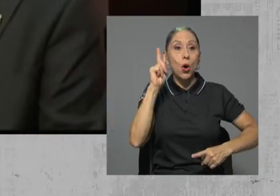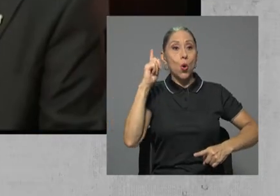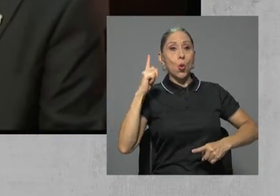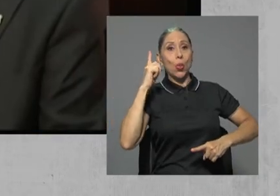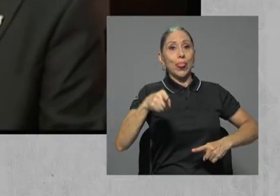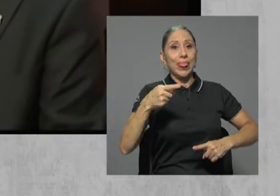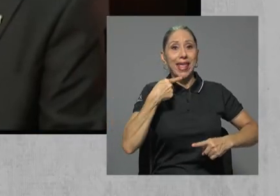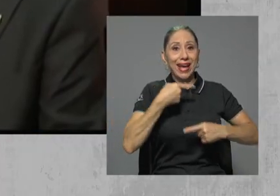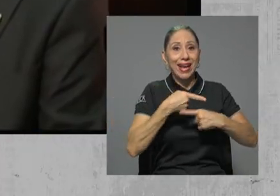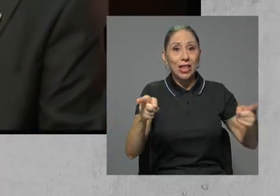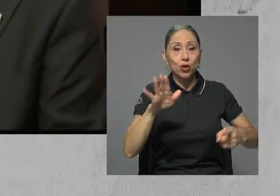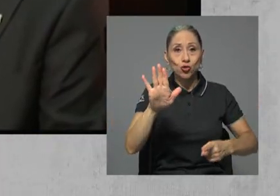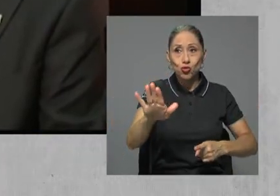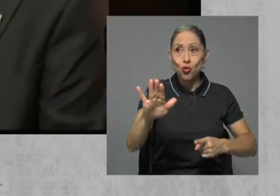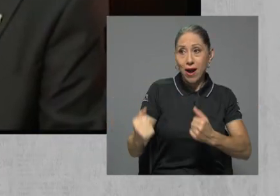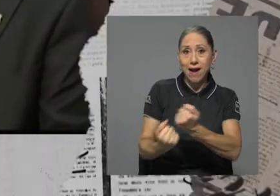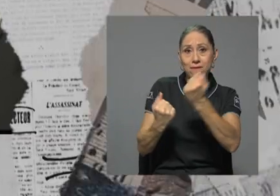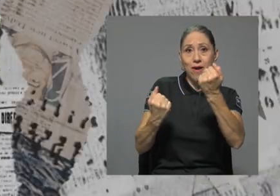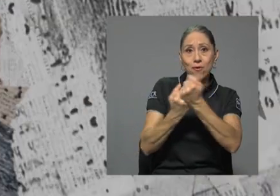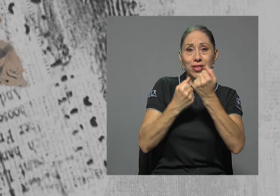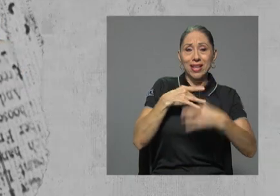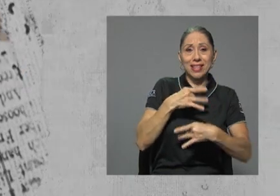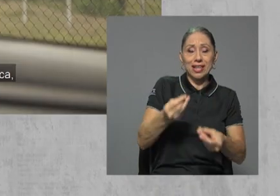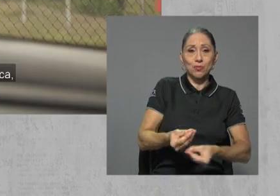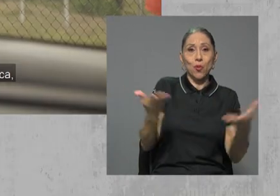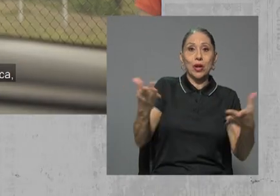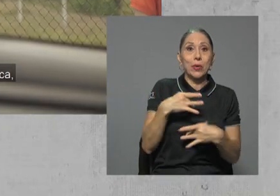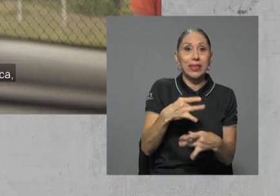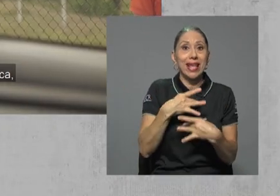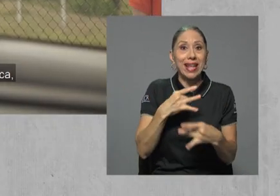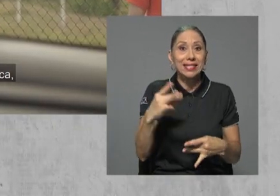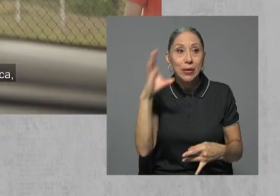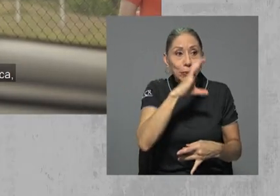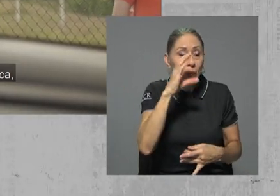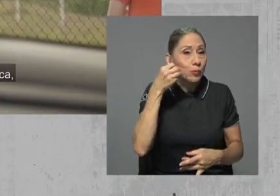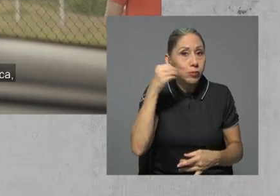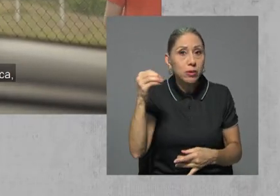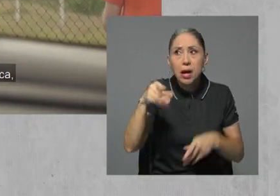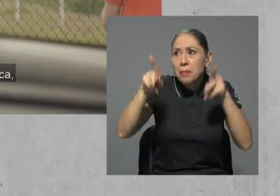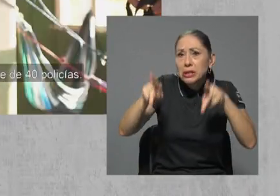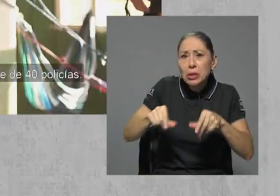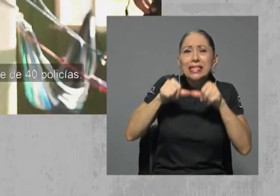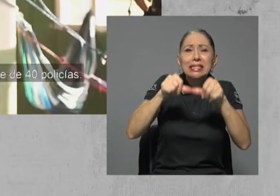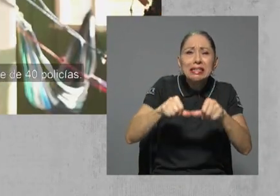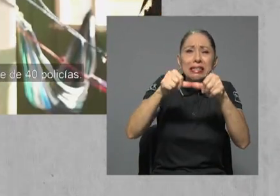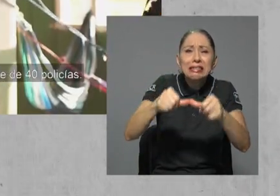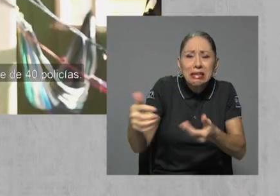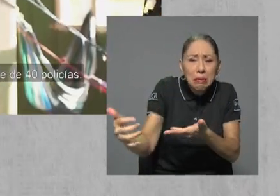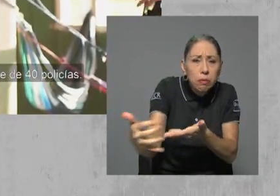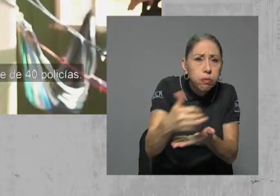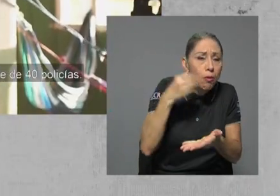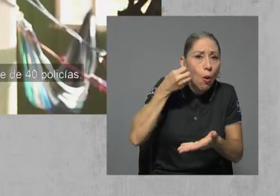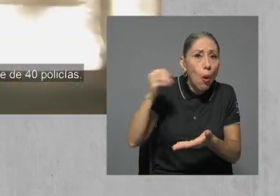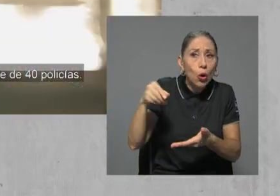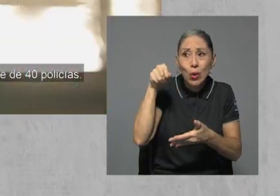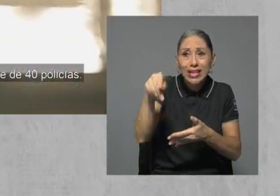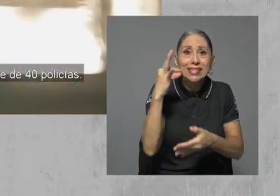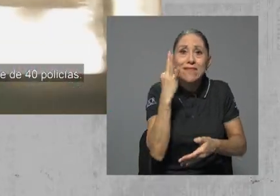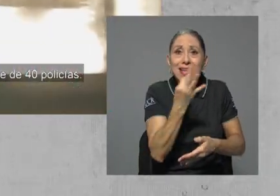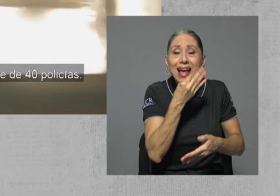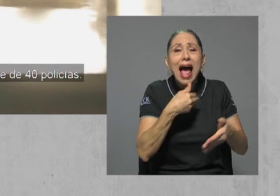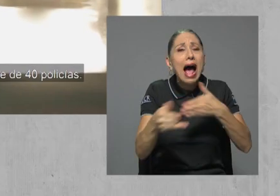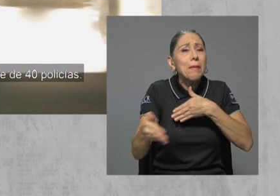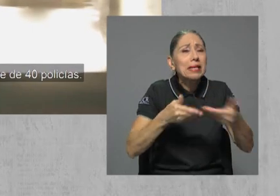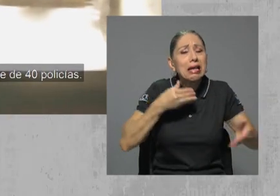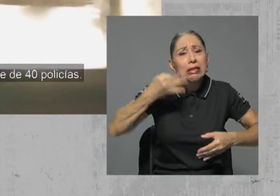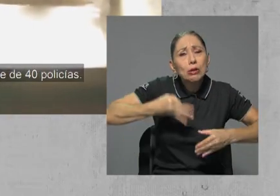público y conveniencia nacional de la minería a cielo abierto los mineros siguen extrayendo oro de esta finca a pesar de que es custodiada día